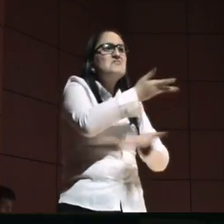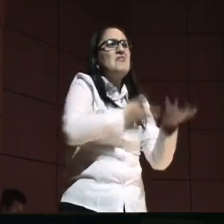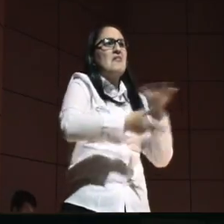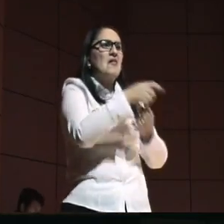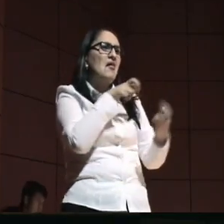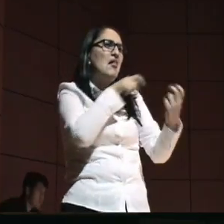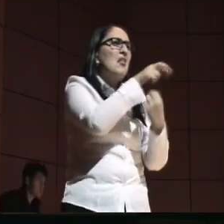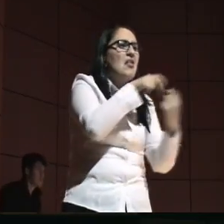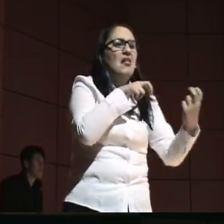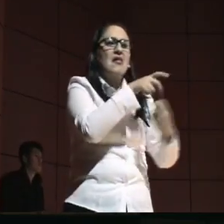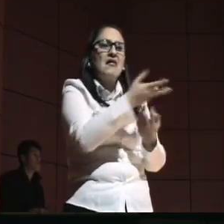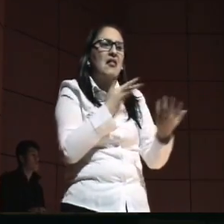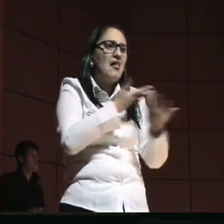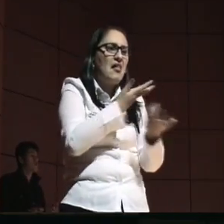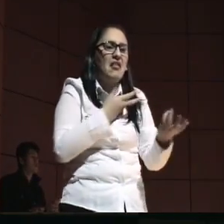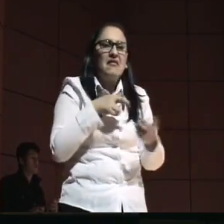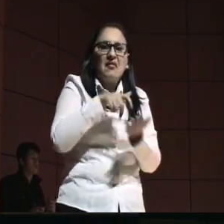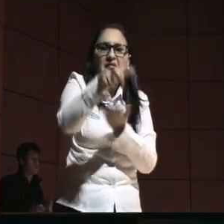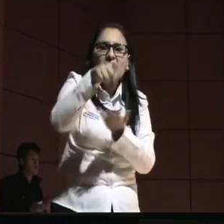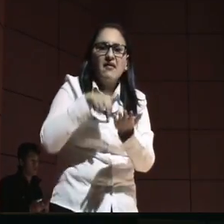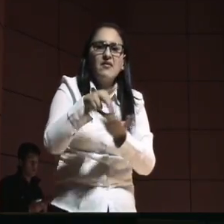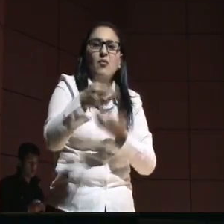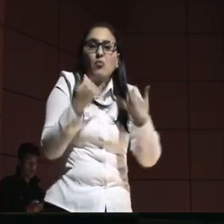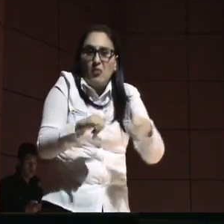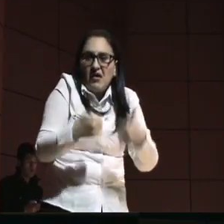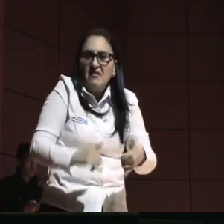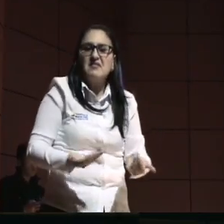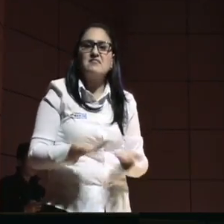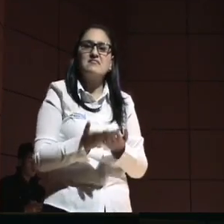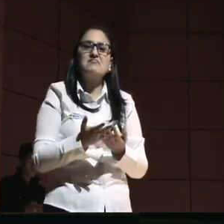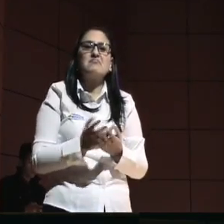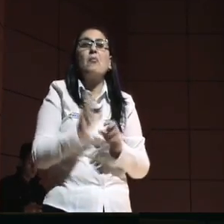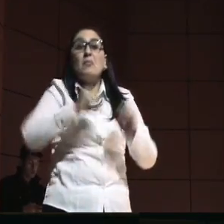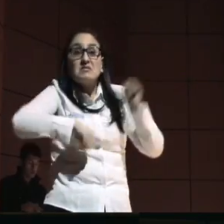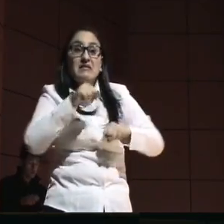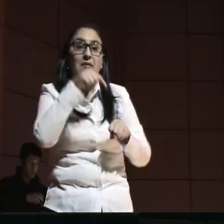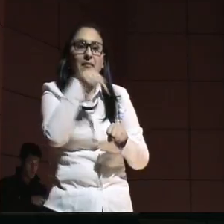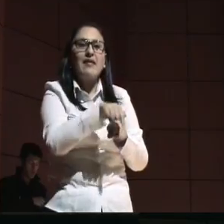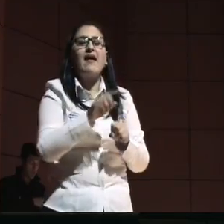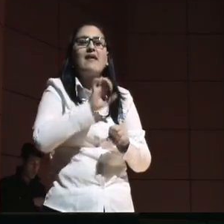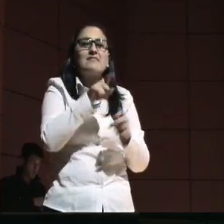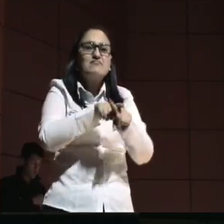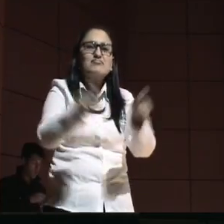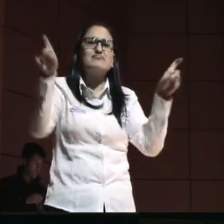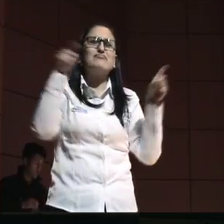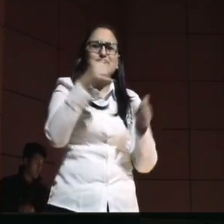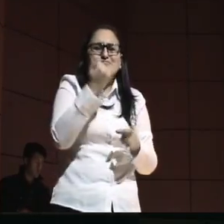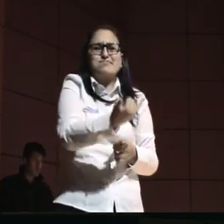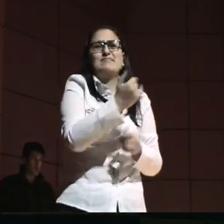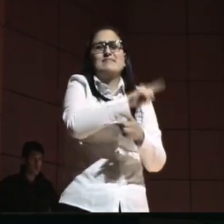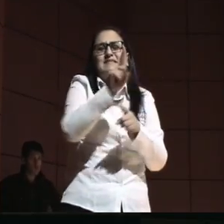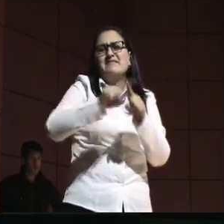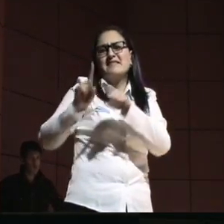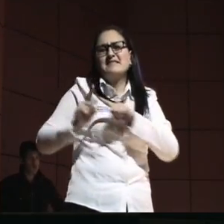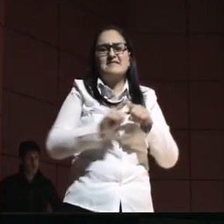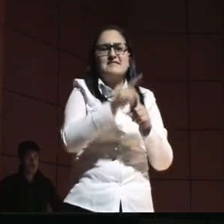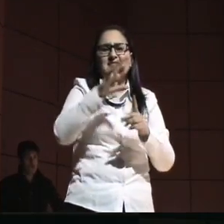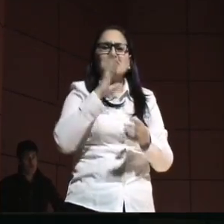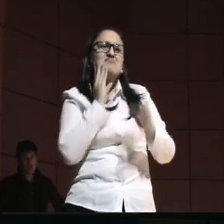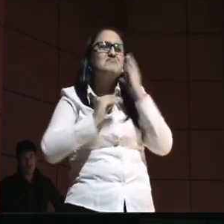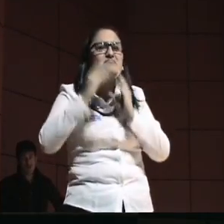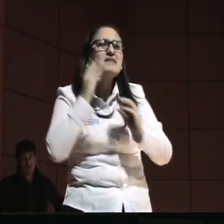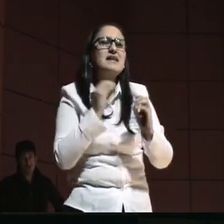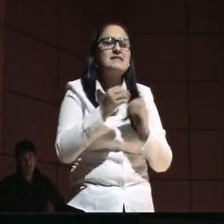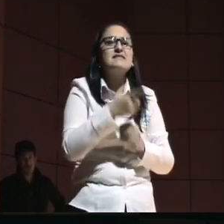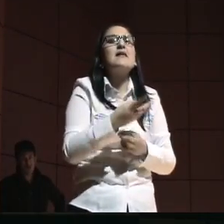ruedan, caminan, juegan o simplemente se rozan una diversidad de subjetividades o